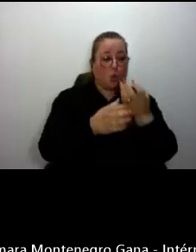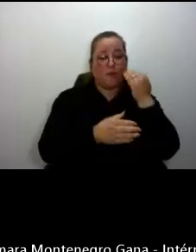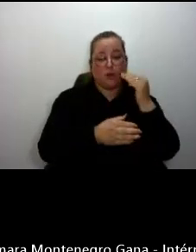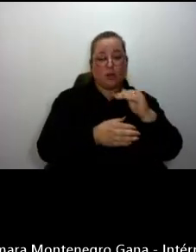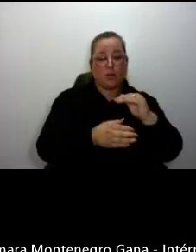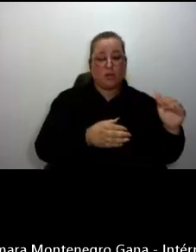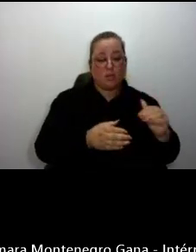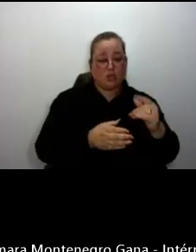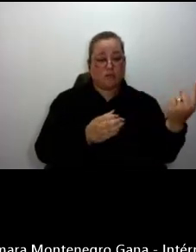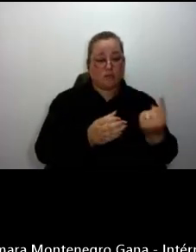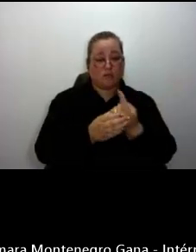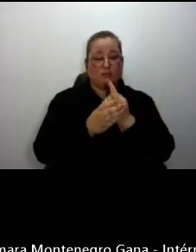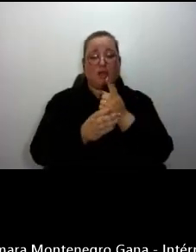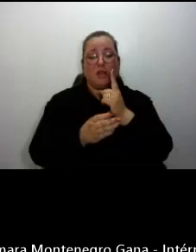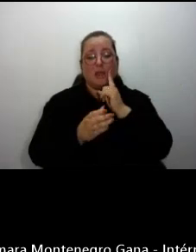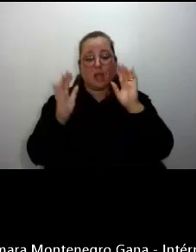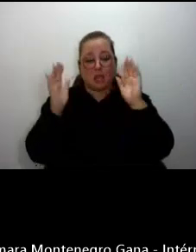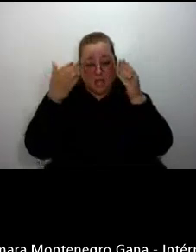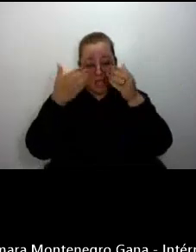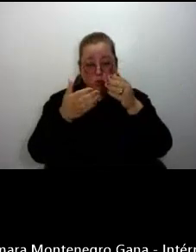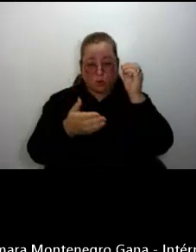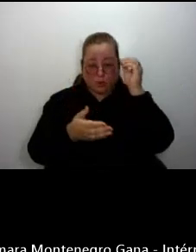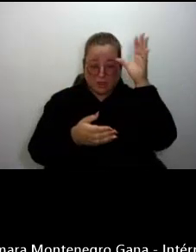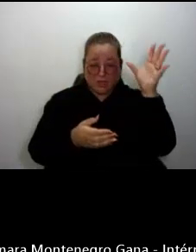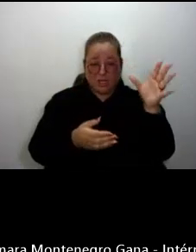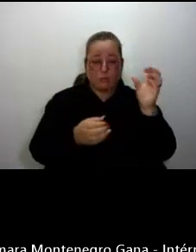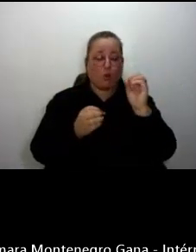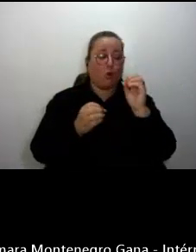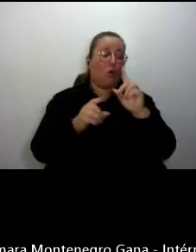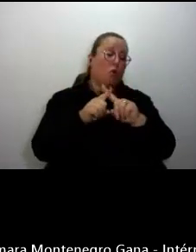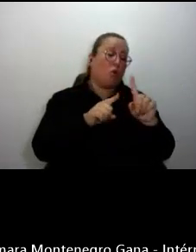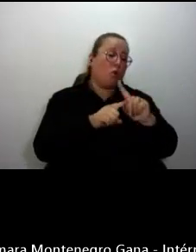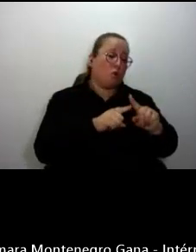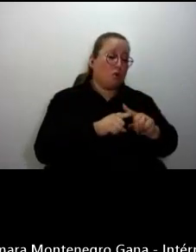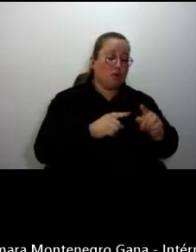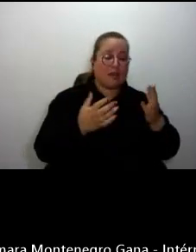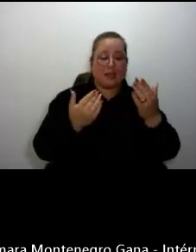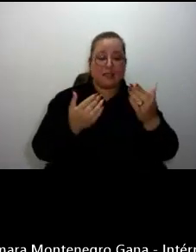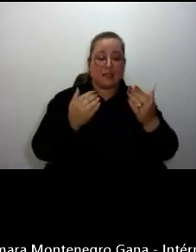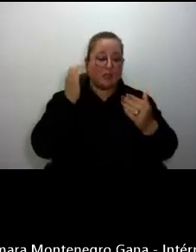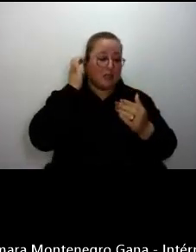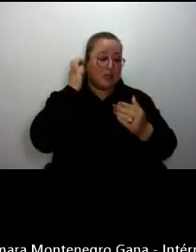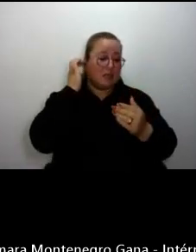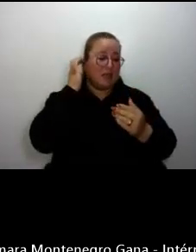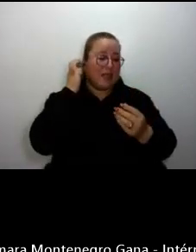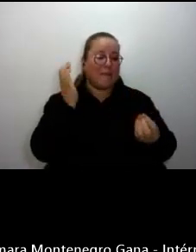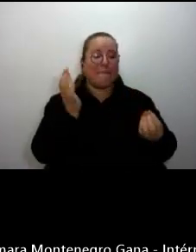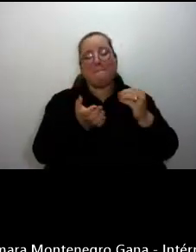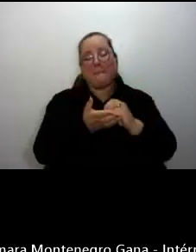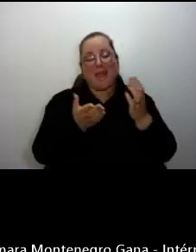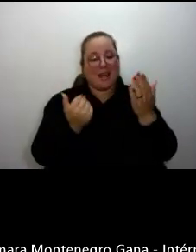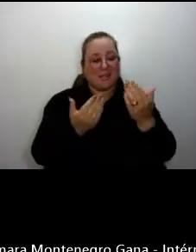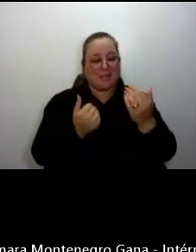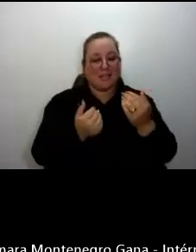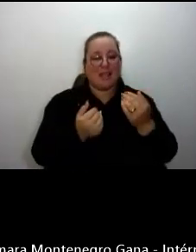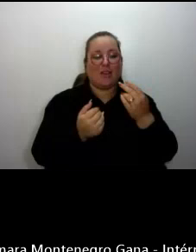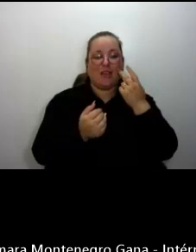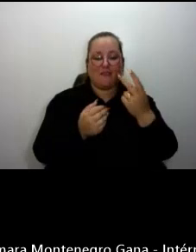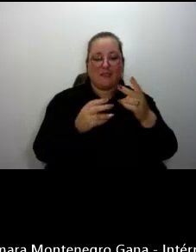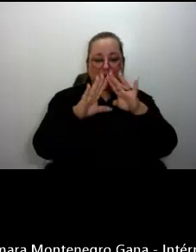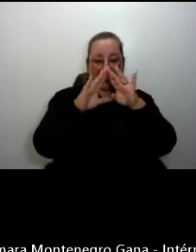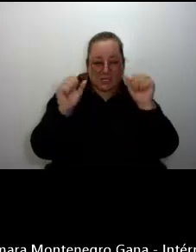con condición de espectro autista o con otras necesidades vaya siendo más necesaria, que esta mirada sistémica